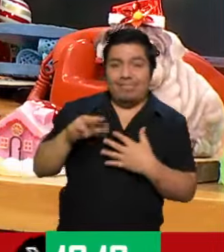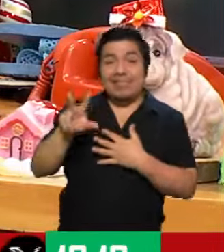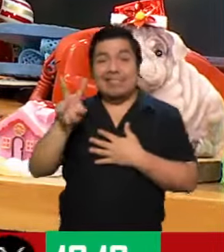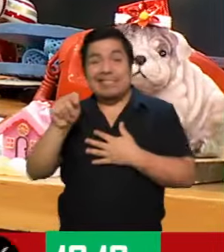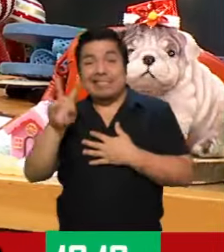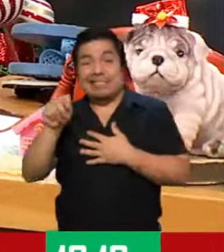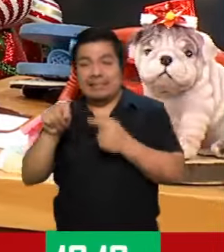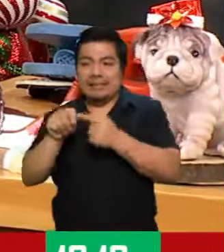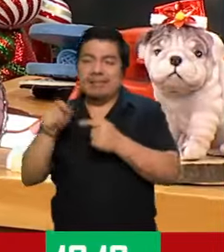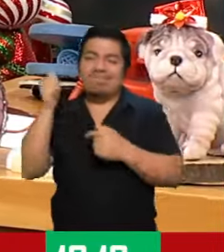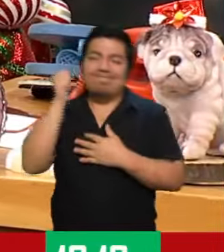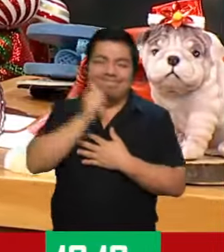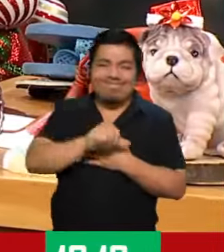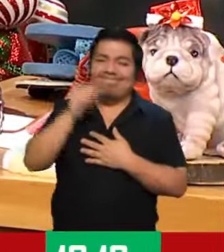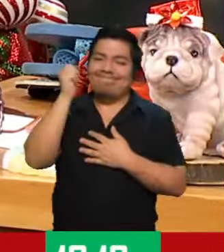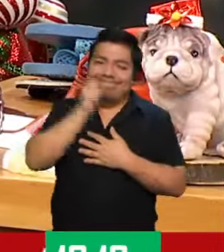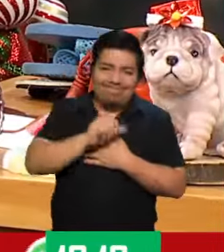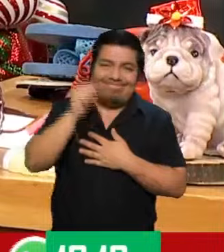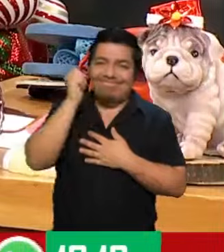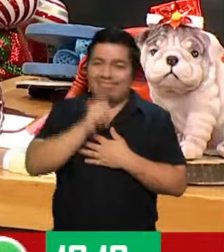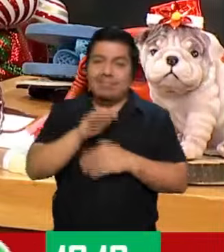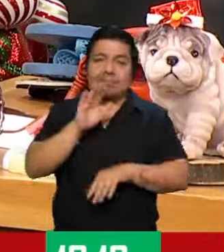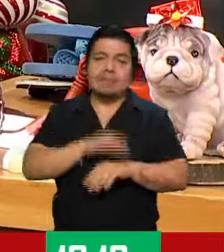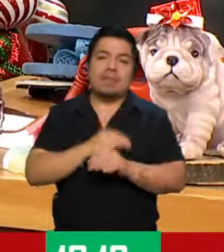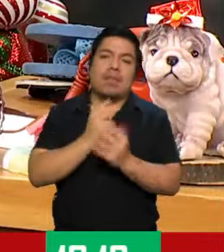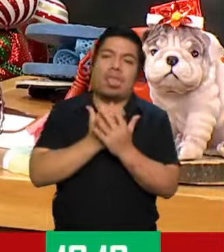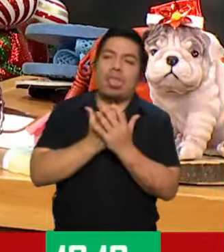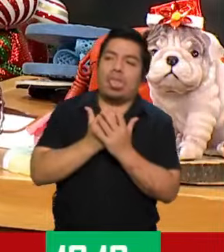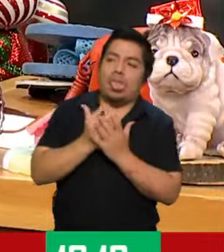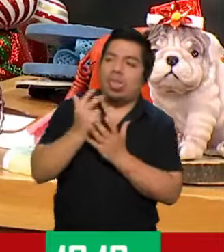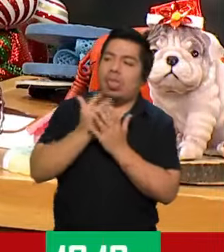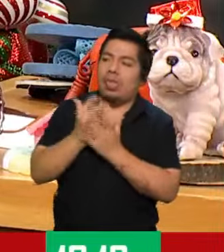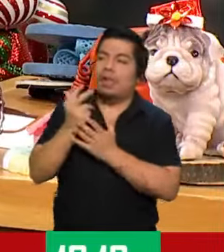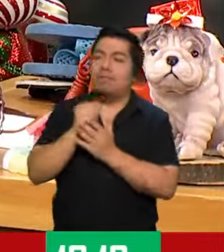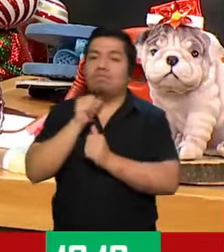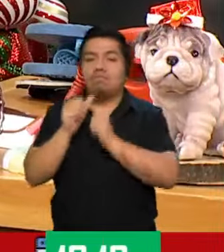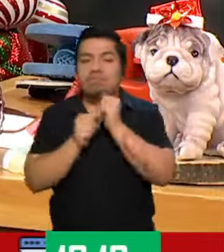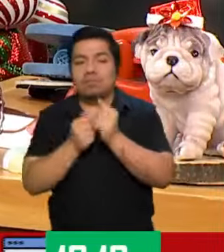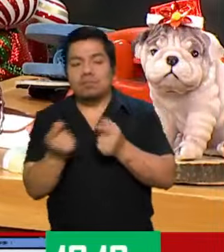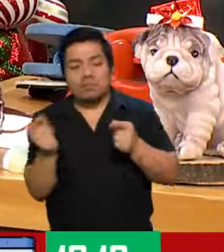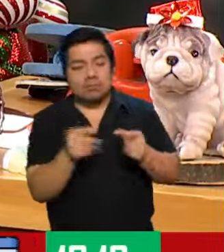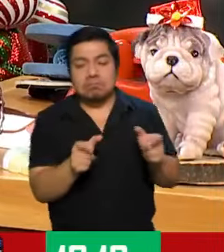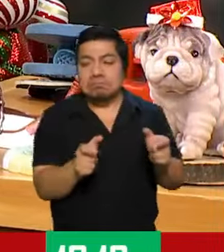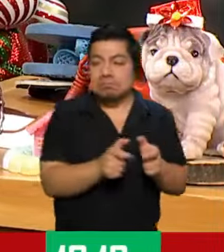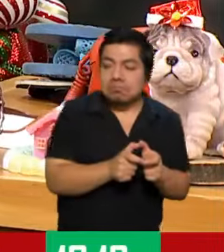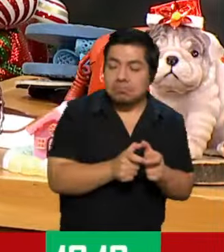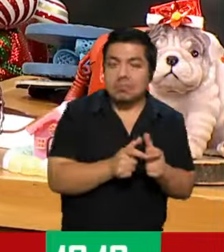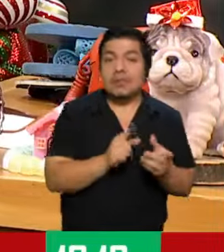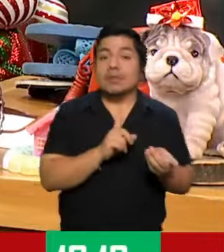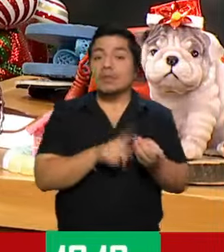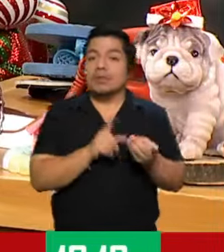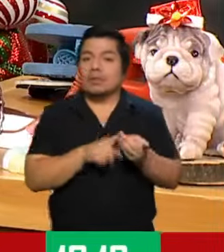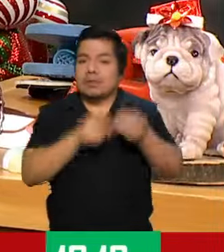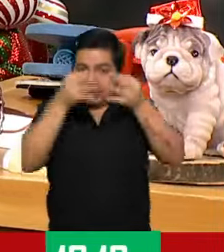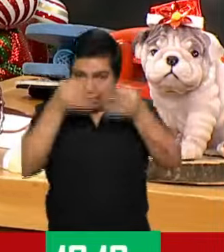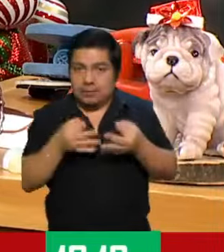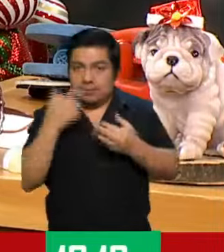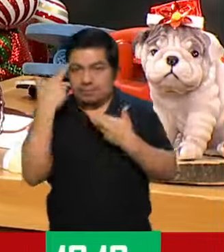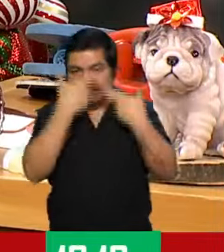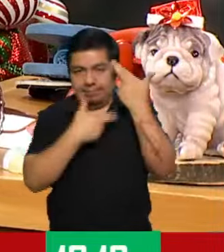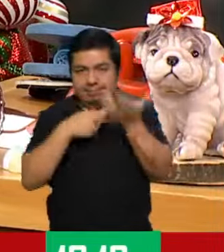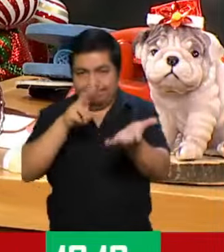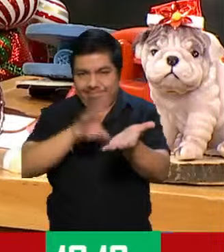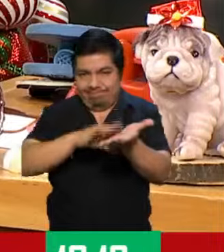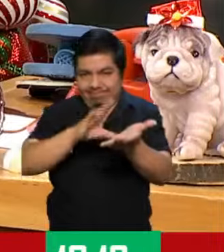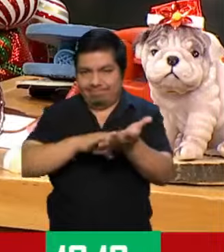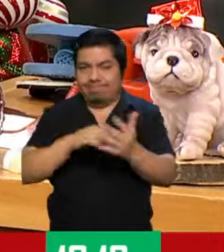comunicación de siempre se encargan más bien de maximizar lo que no se hace a lo que se hace. ¿En dónde podemos checar cifras